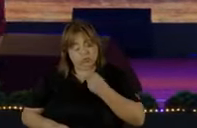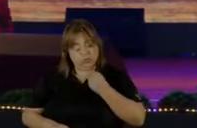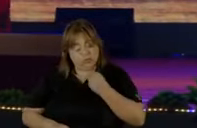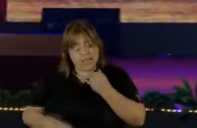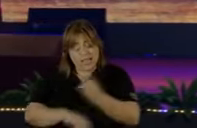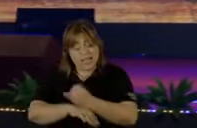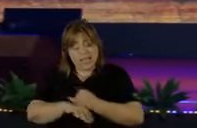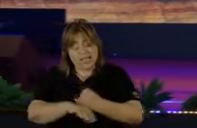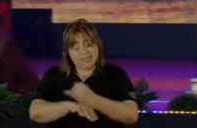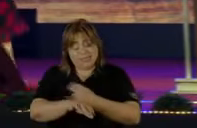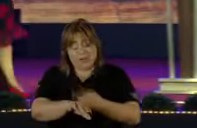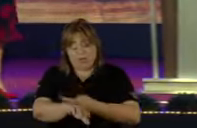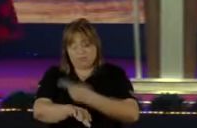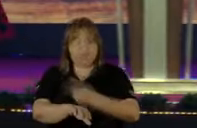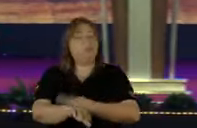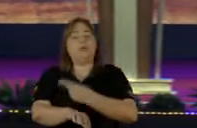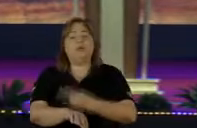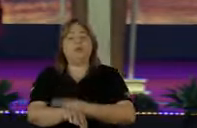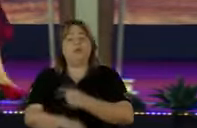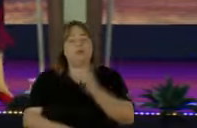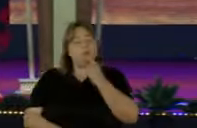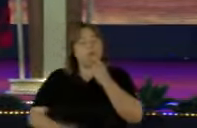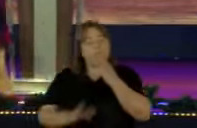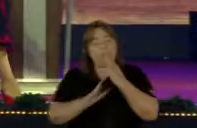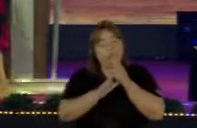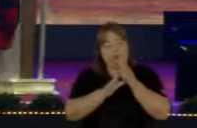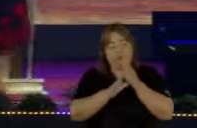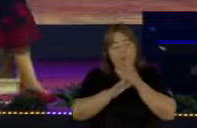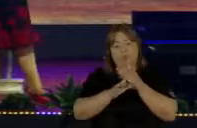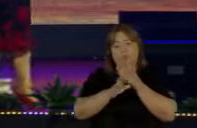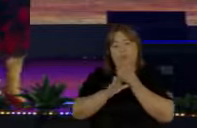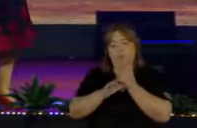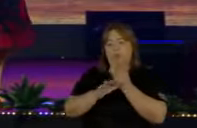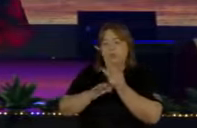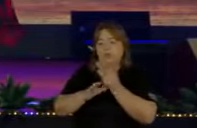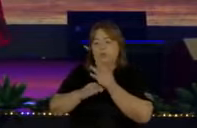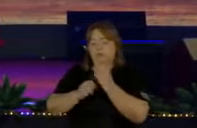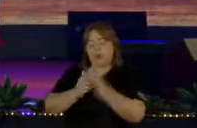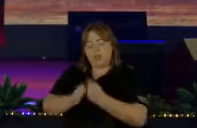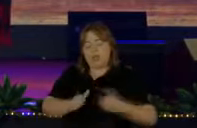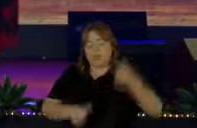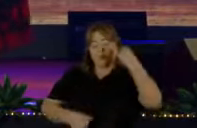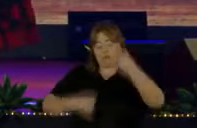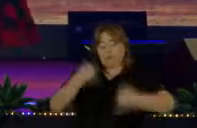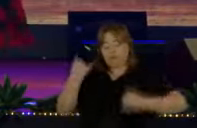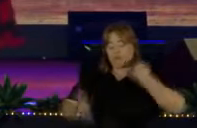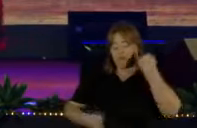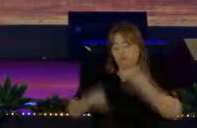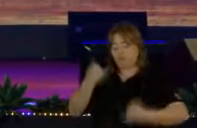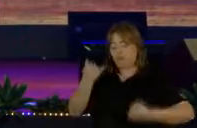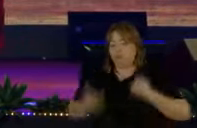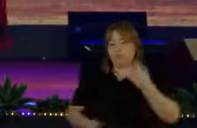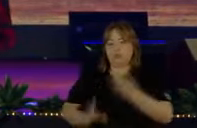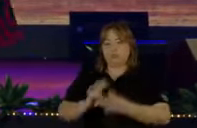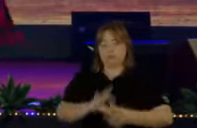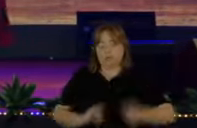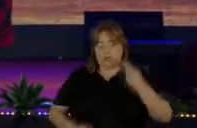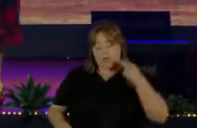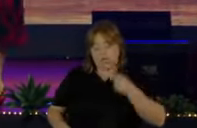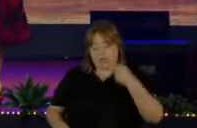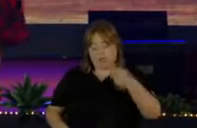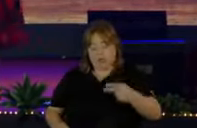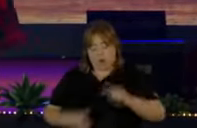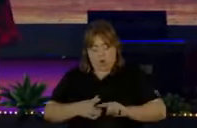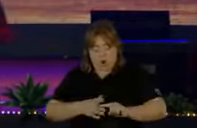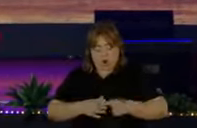del Cordero, donde Abba Shenda Rabasaya, donde el mayor avivamiento de la historia saldrá de Puerto Rico a